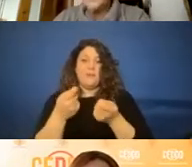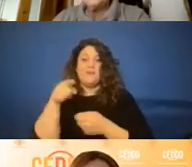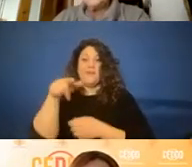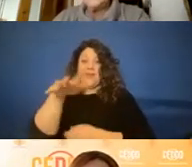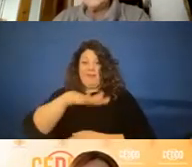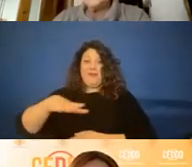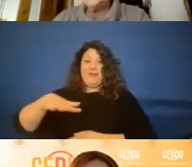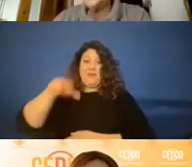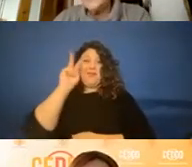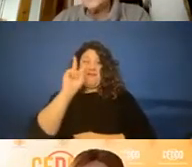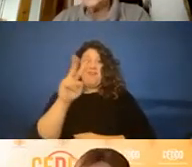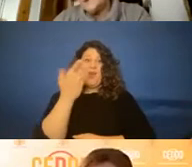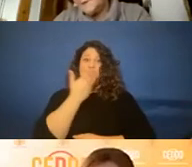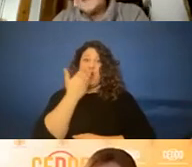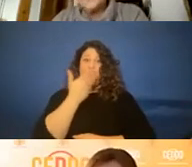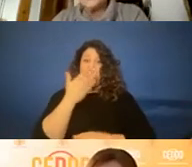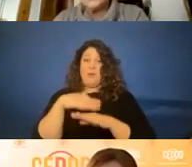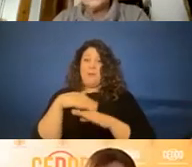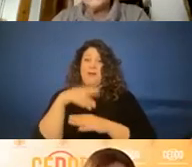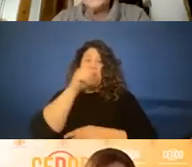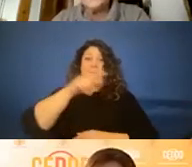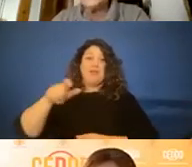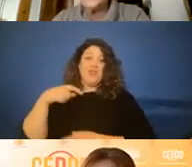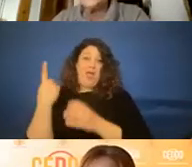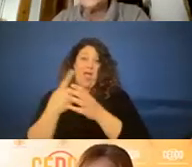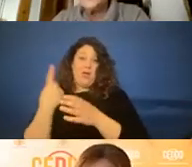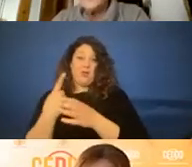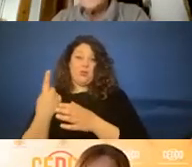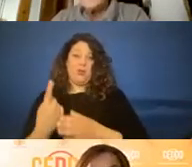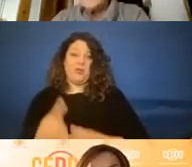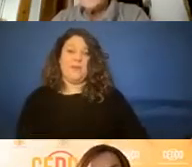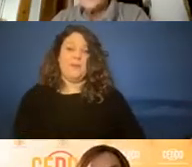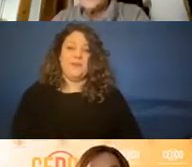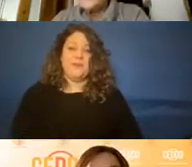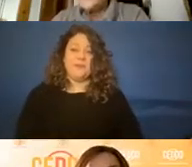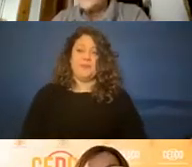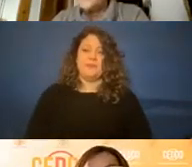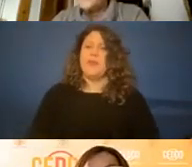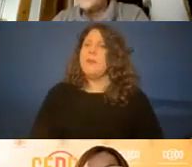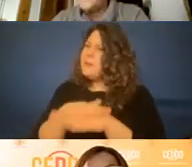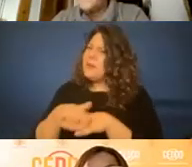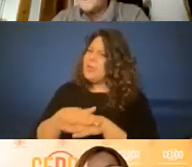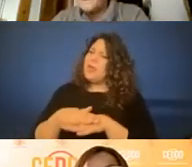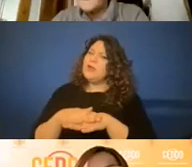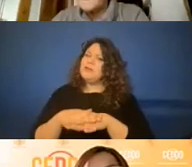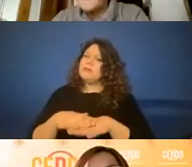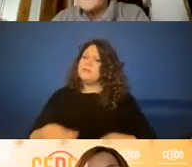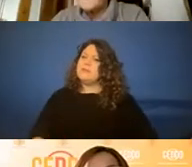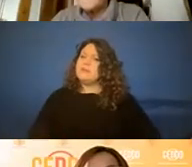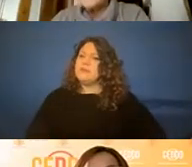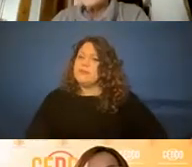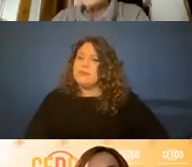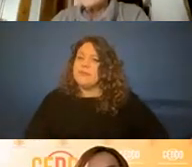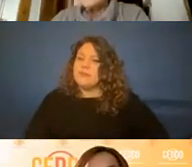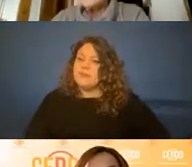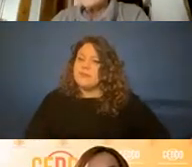colegio para personas con chicos con trastorno del espectro. ¿Perdón? De camisa, de